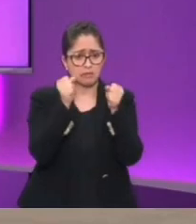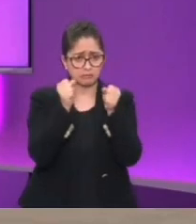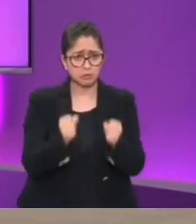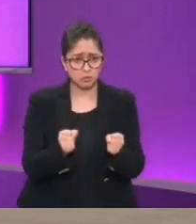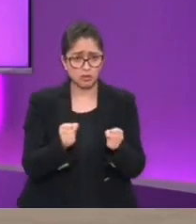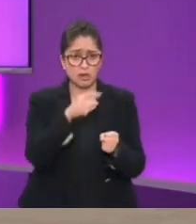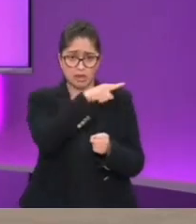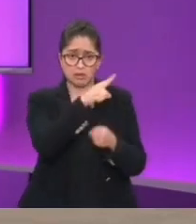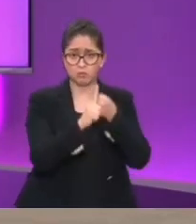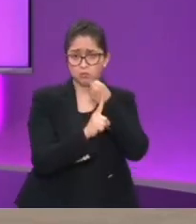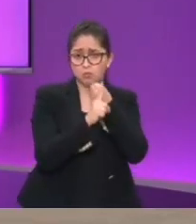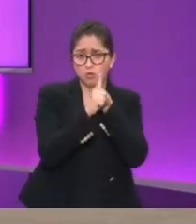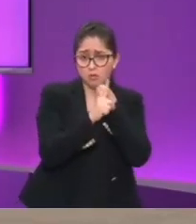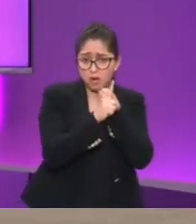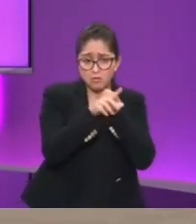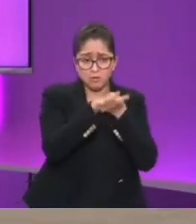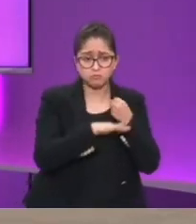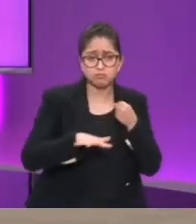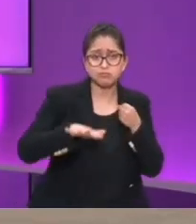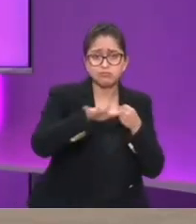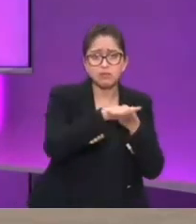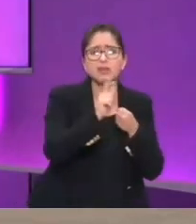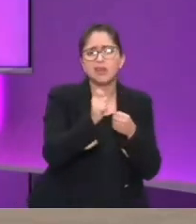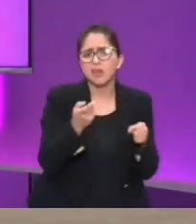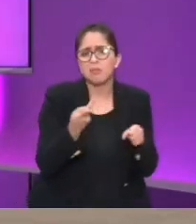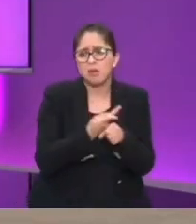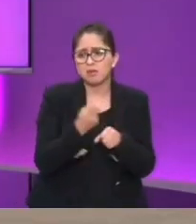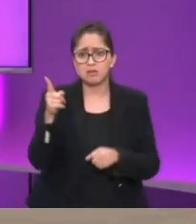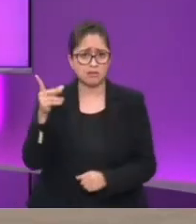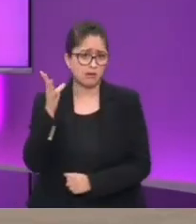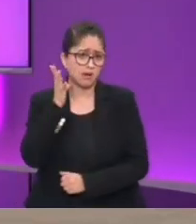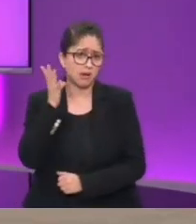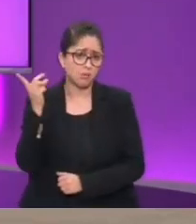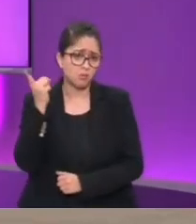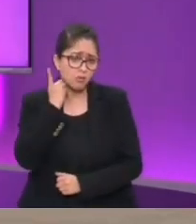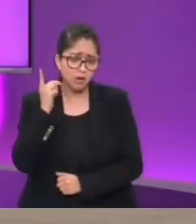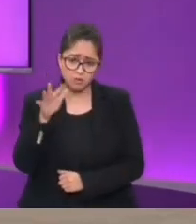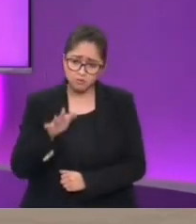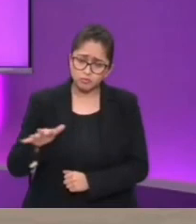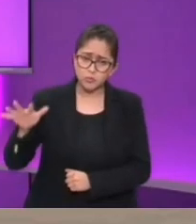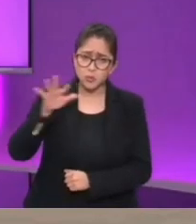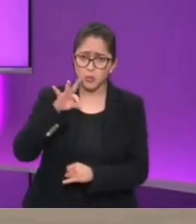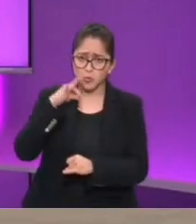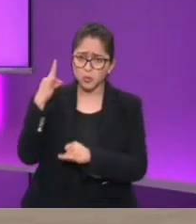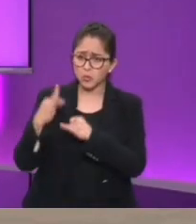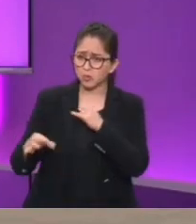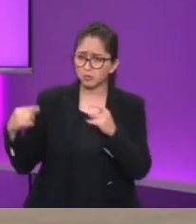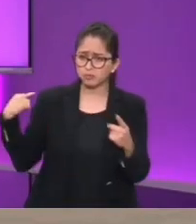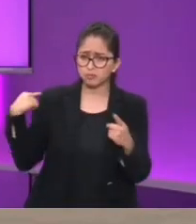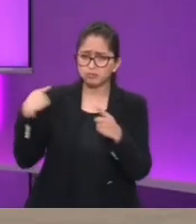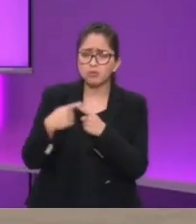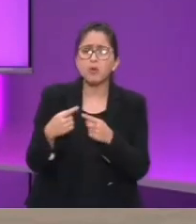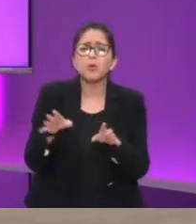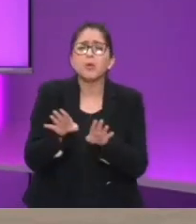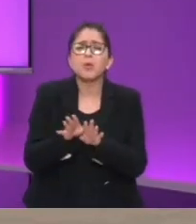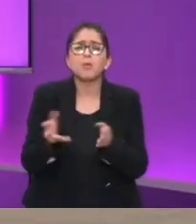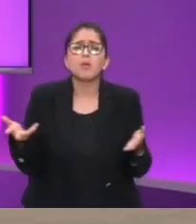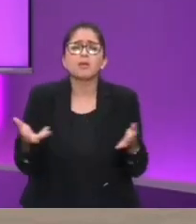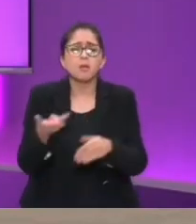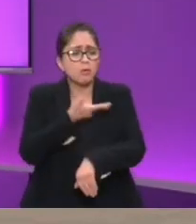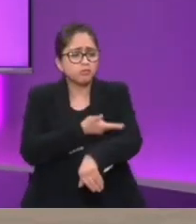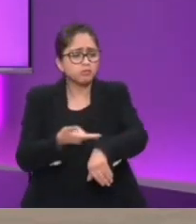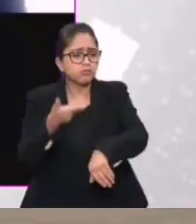eso es quizá lo que ha hecho el Congreso en las últimas legislaturas. ¿Cómo darle solución a esa